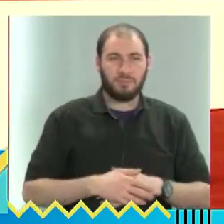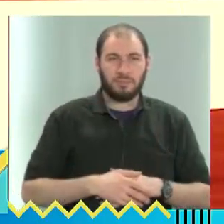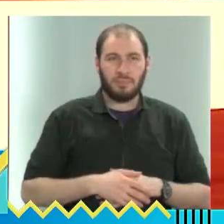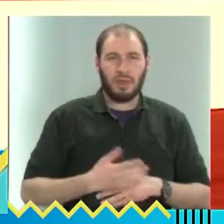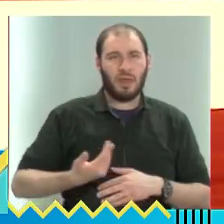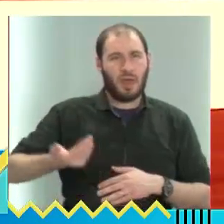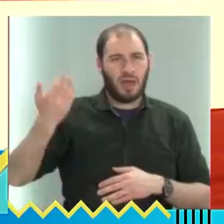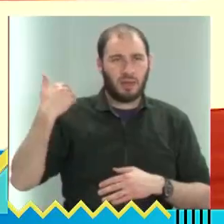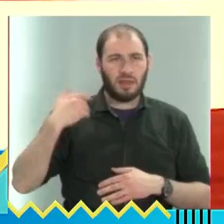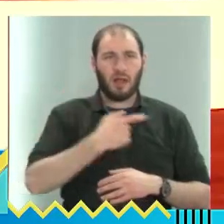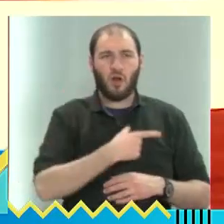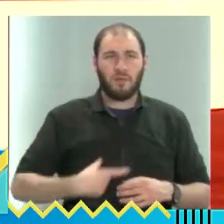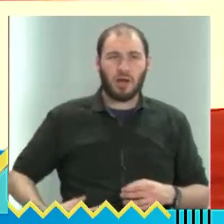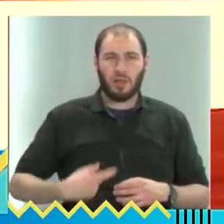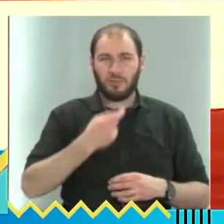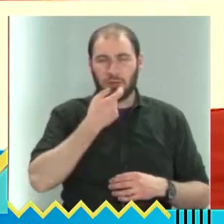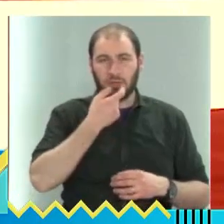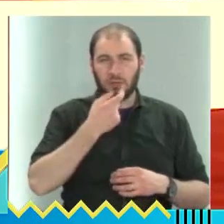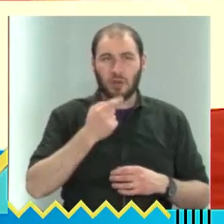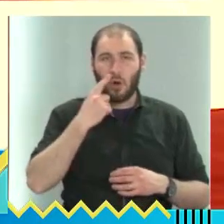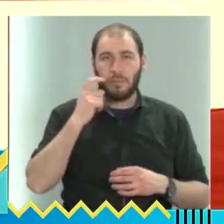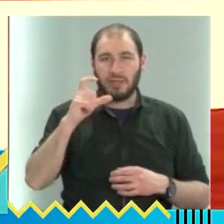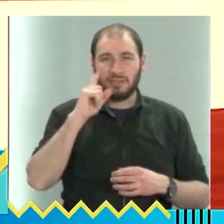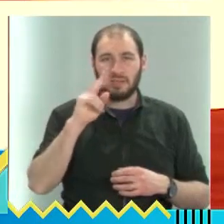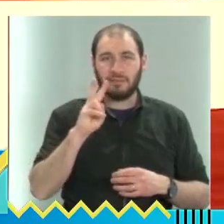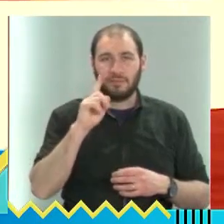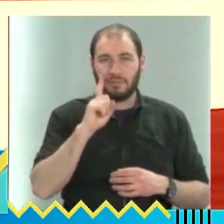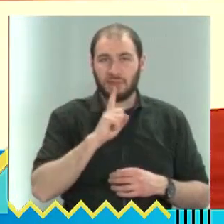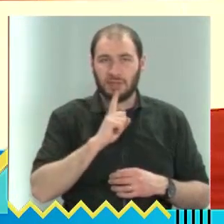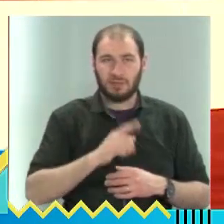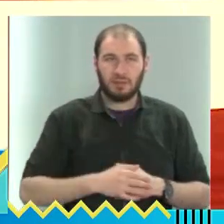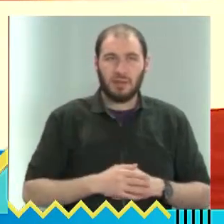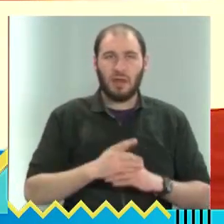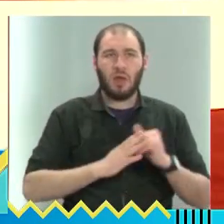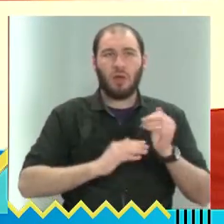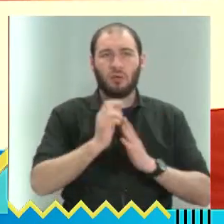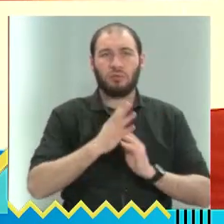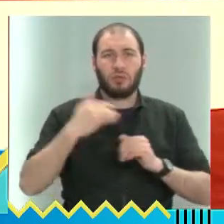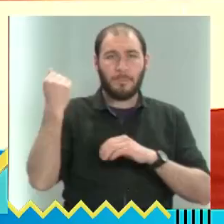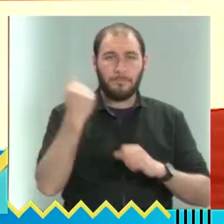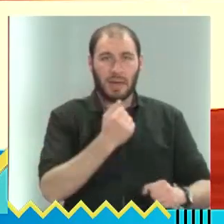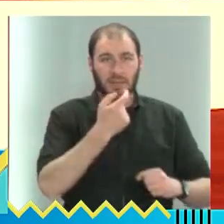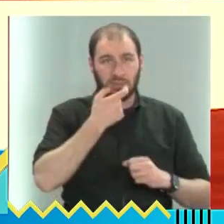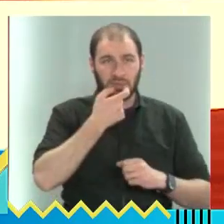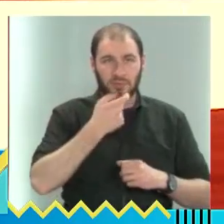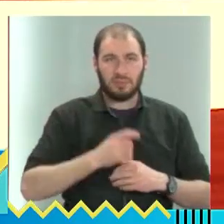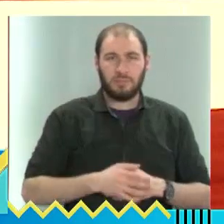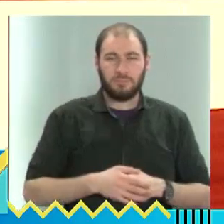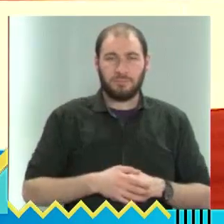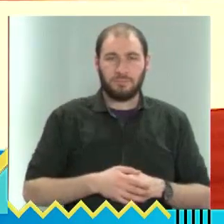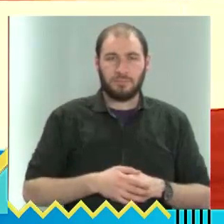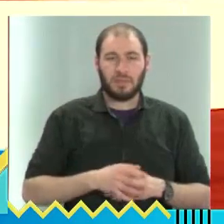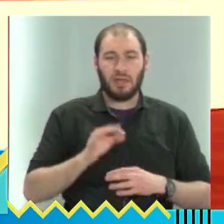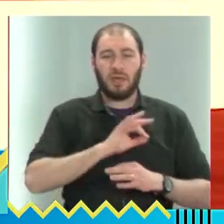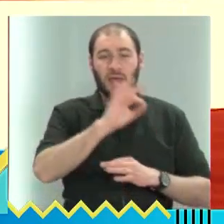aquel entonces era gobernador de Mendoza Emilio Civit, y la construcción del Parque de Mendoza, que